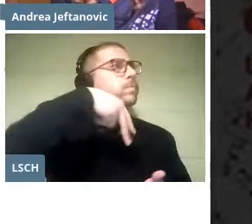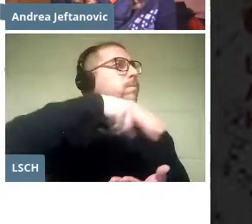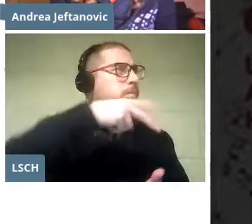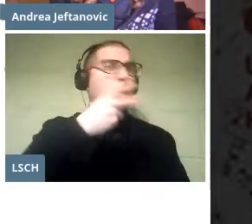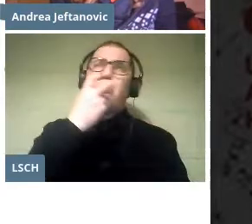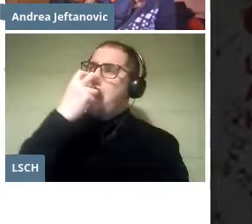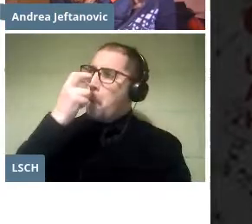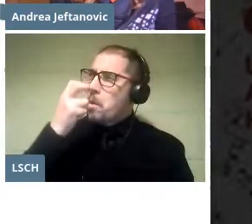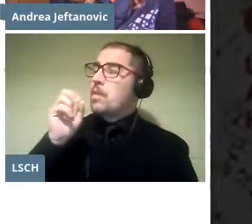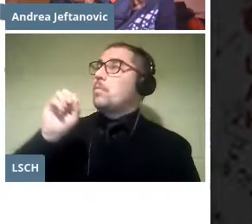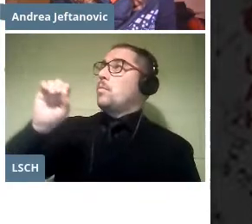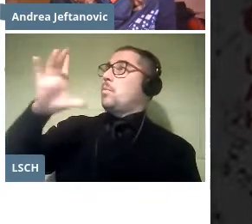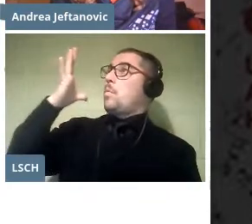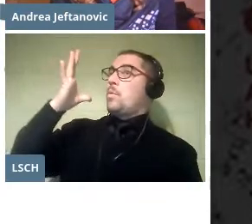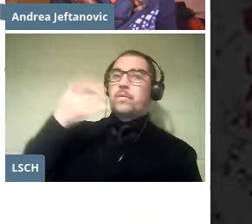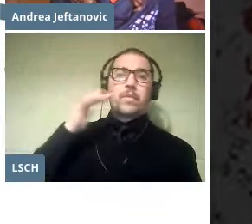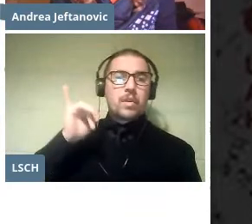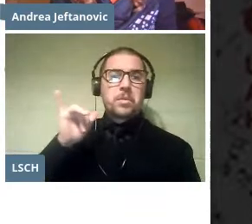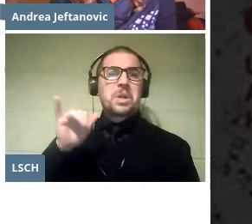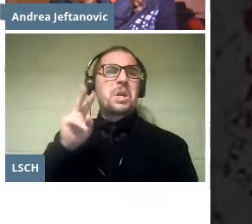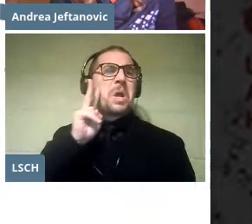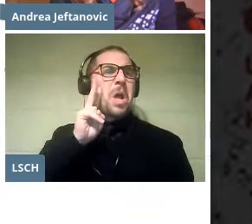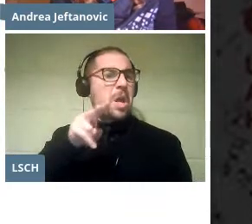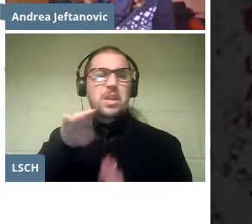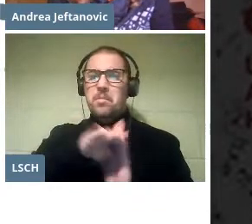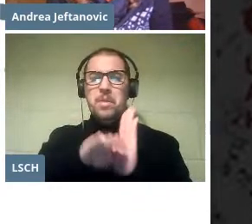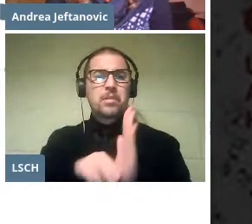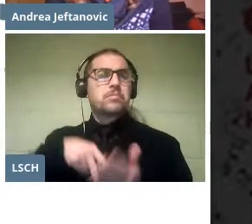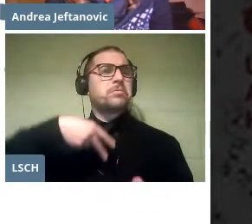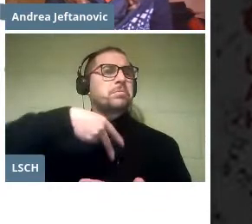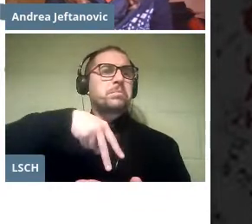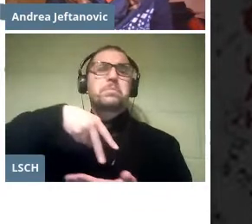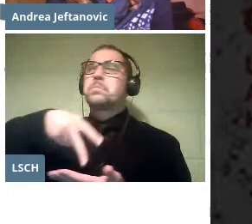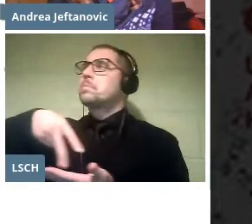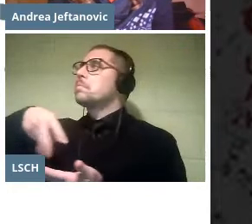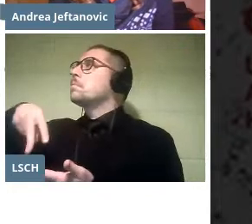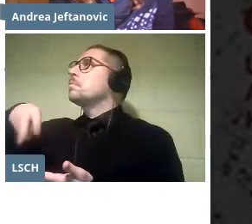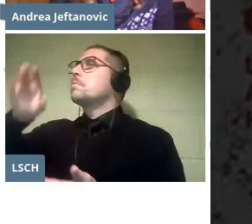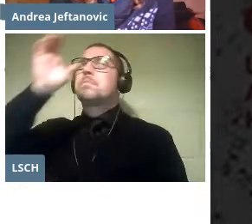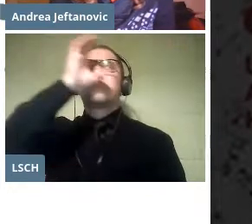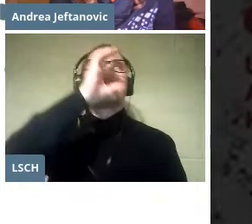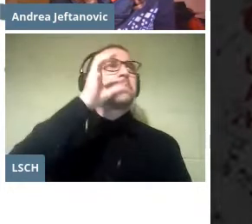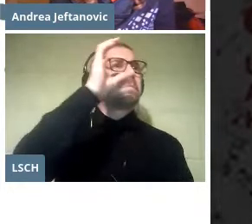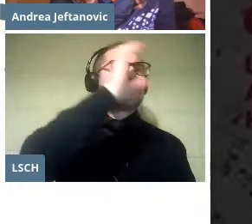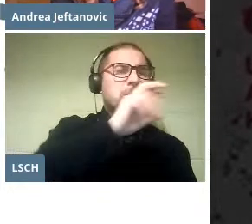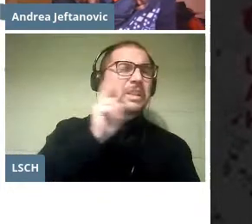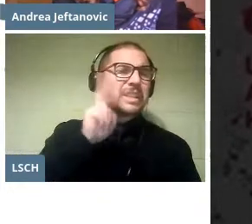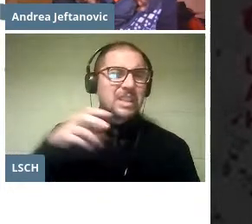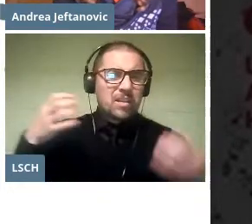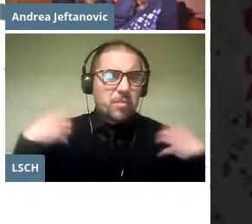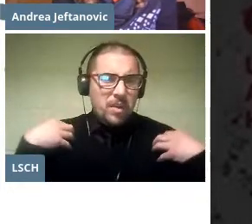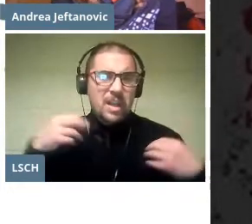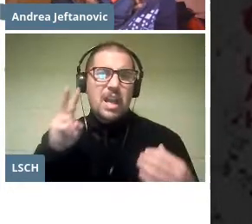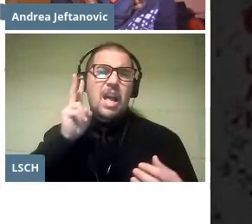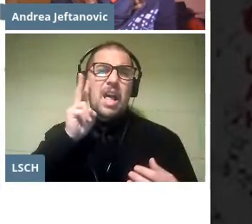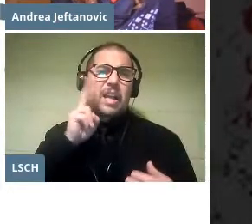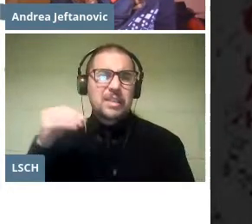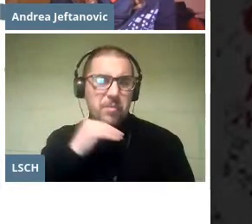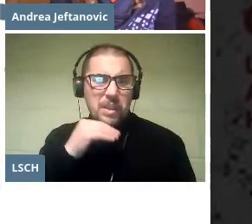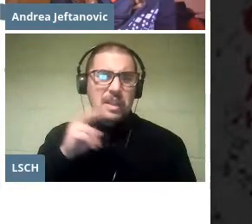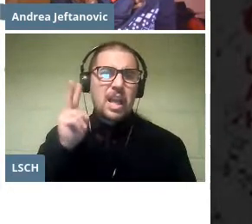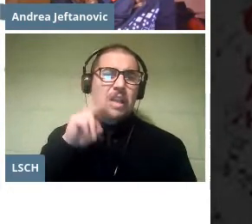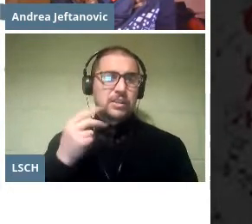asombro, para vagar sin lógicas pragmáticas, para que no todo sea solo agobio, prisa, hacinamiento y